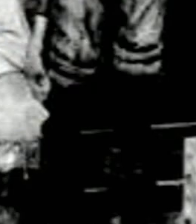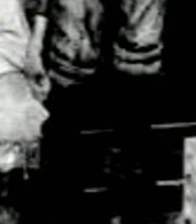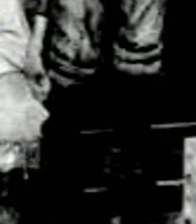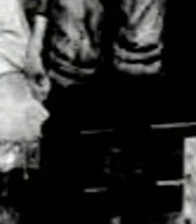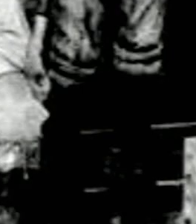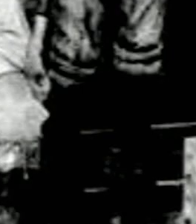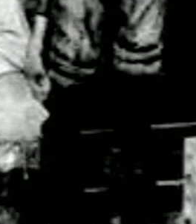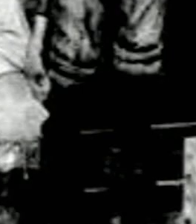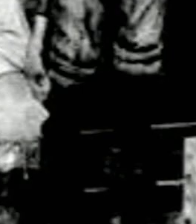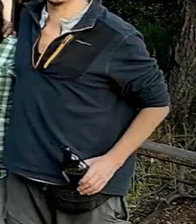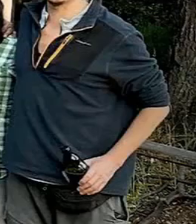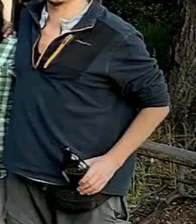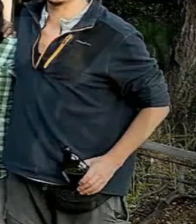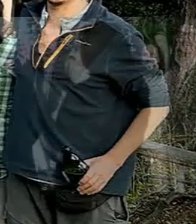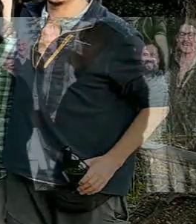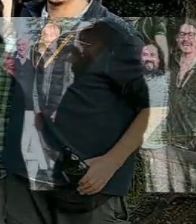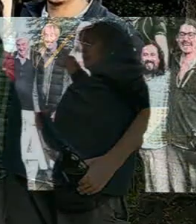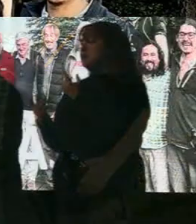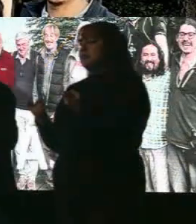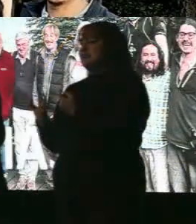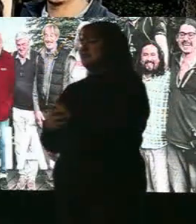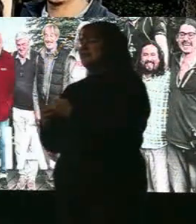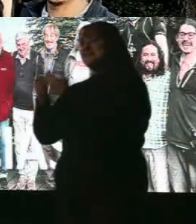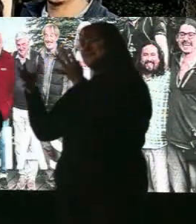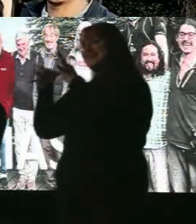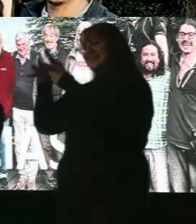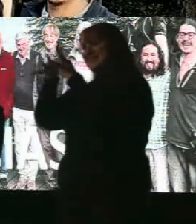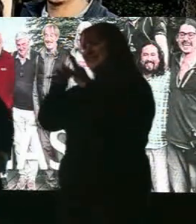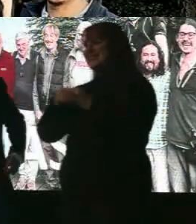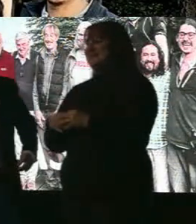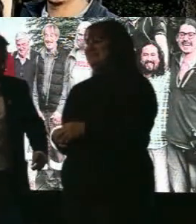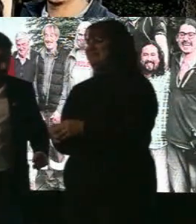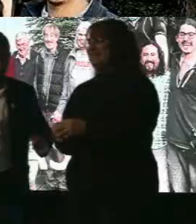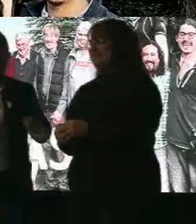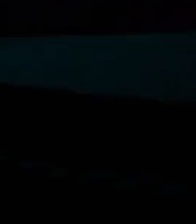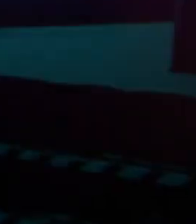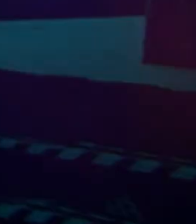totalmente de la minería. Bueno, gracias.